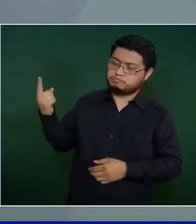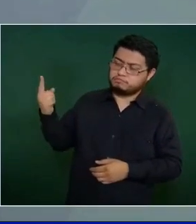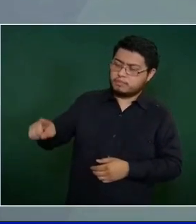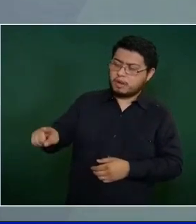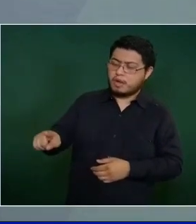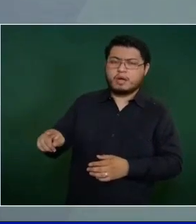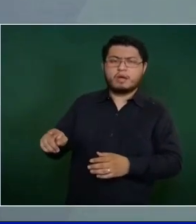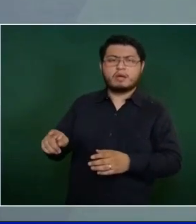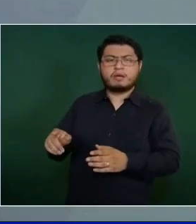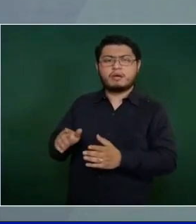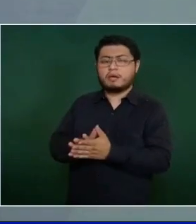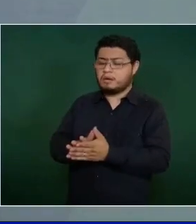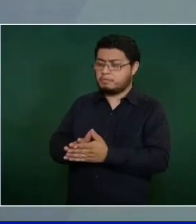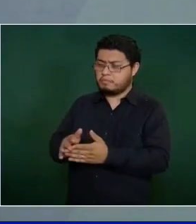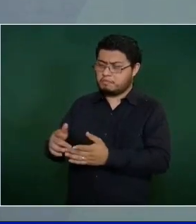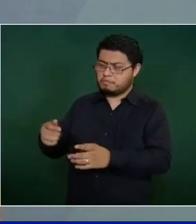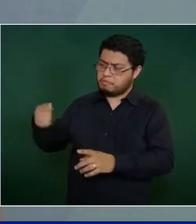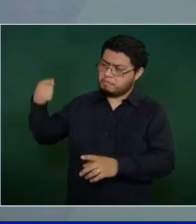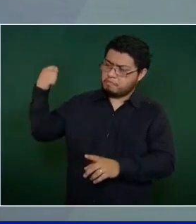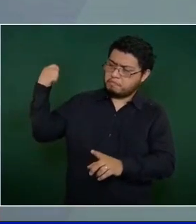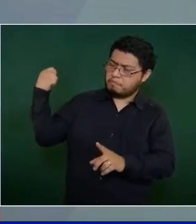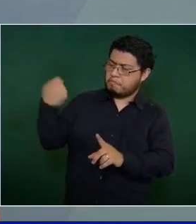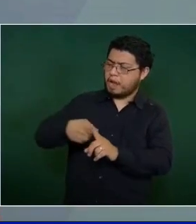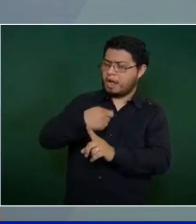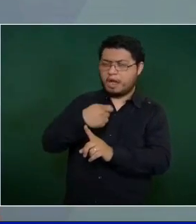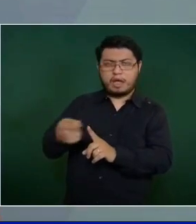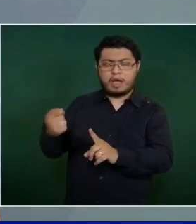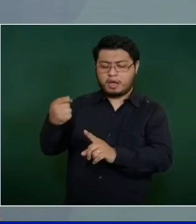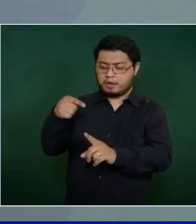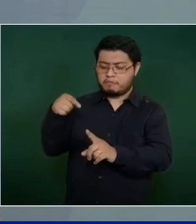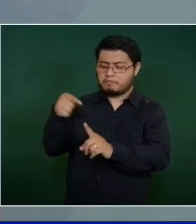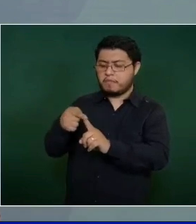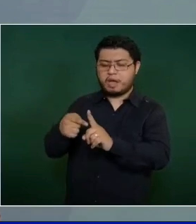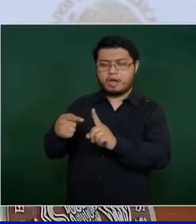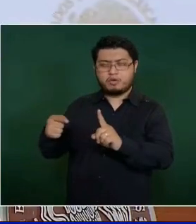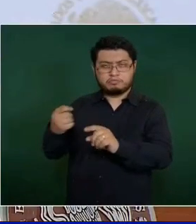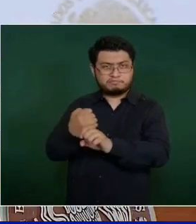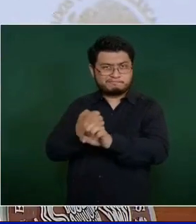que le peguen de latigazos a un peón.